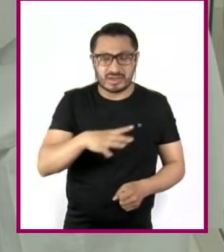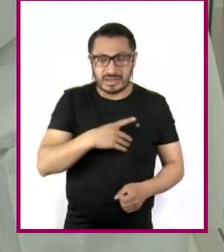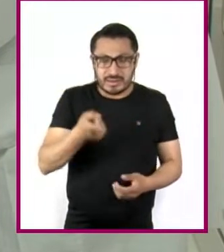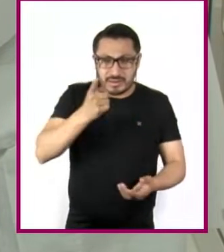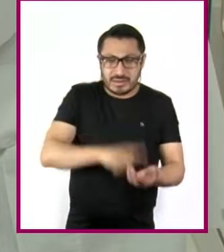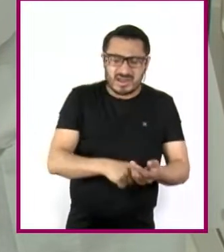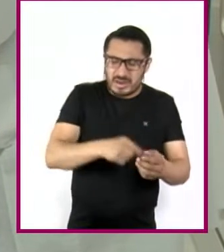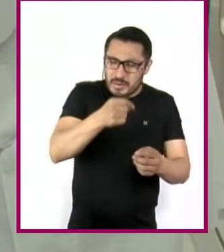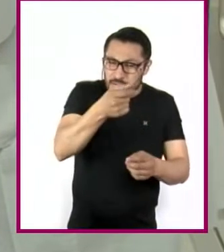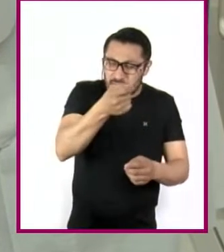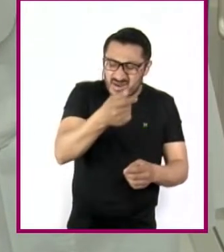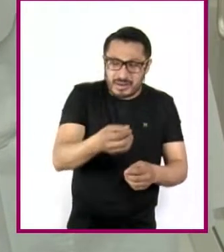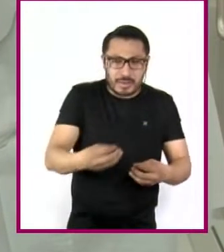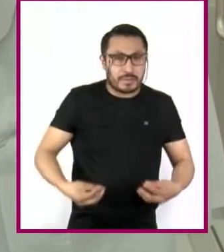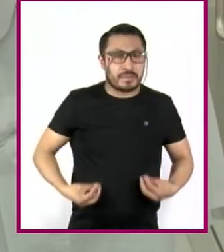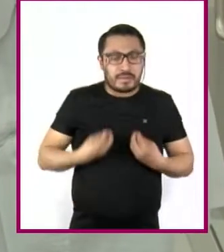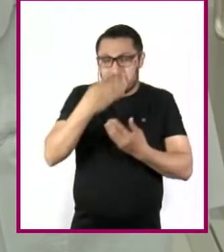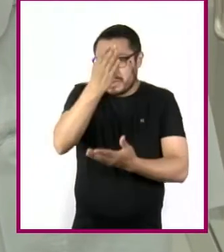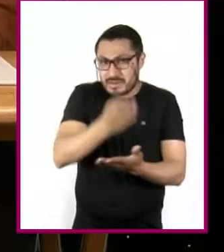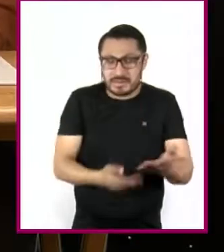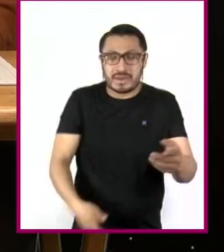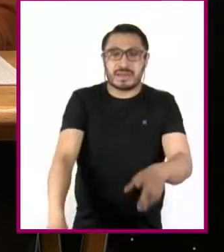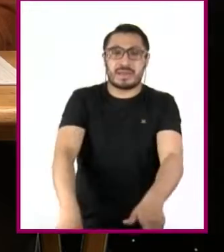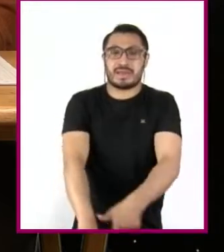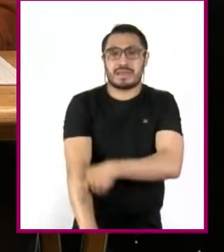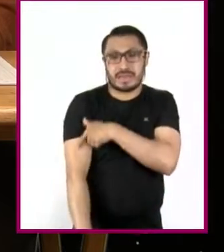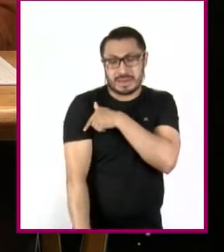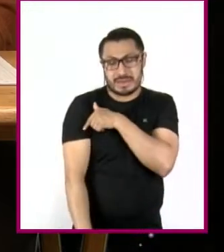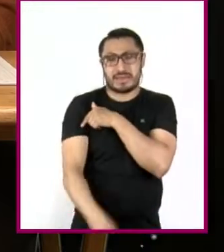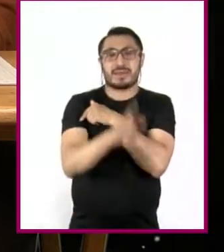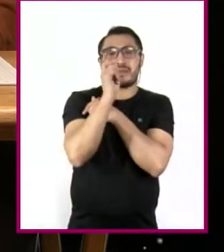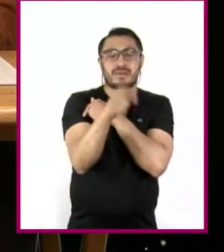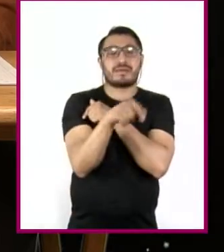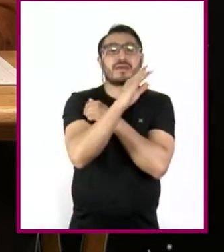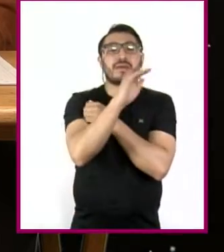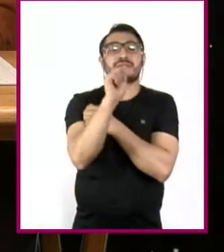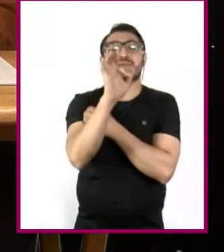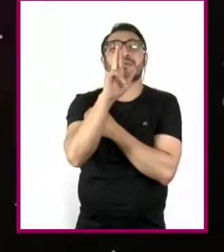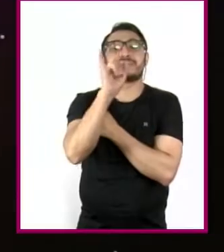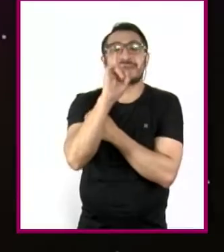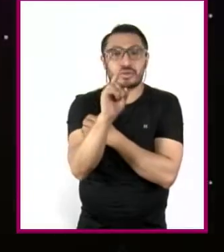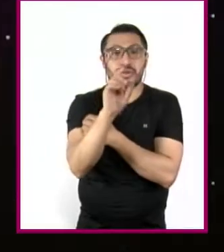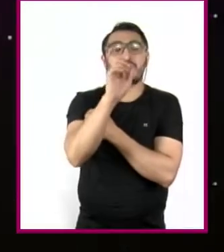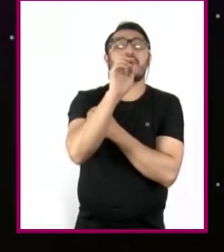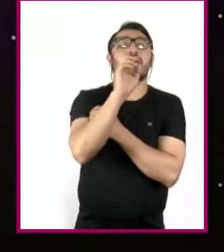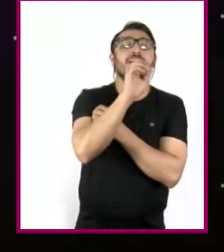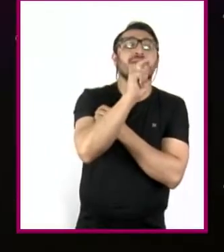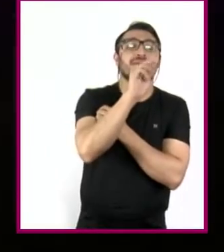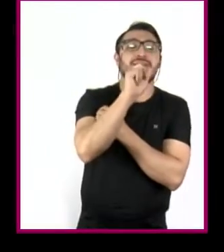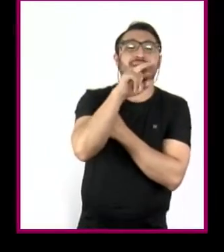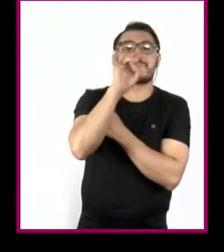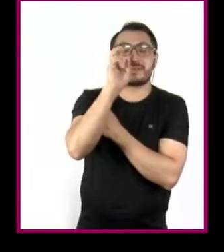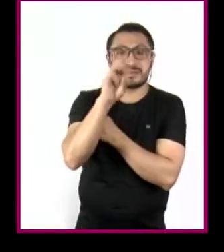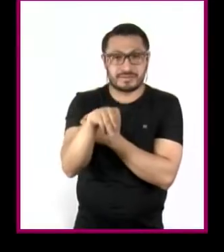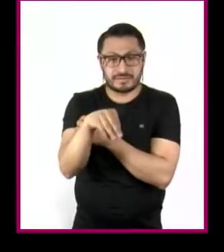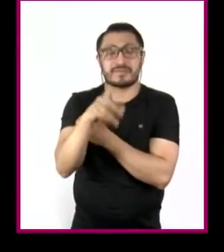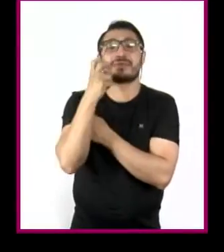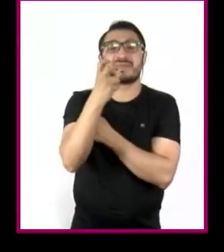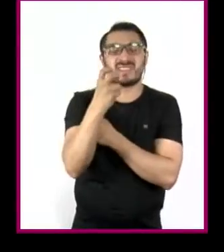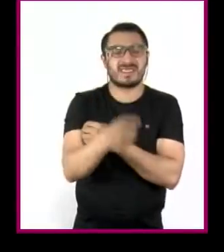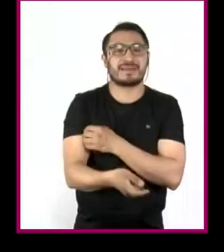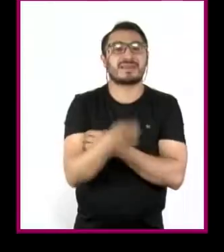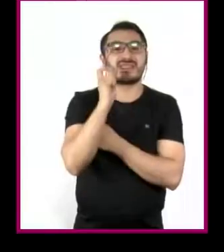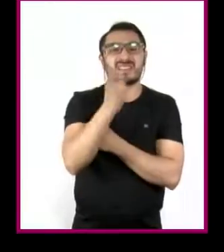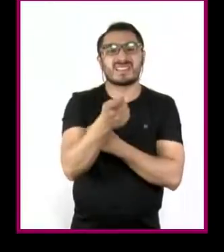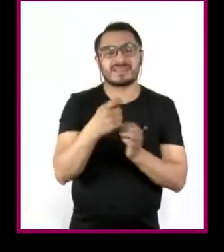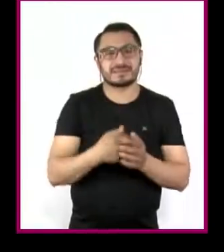muy bajas o que tienen vidas medias muy largas. ¿Y qué es un acelerador tándem? Si mal no recuerdo, un acelerador